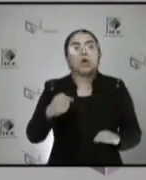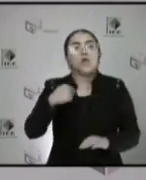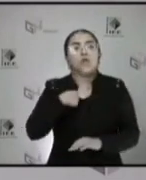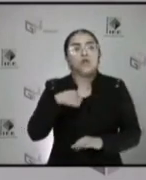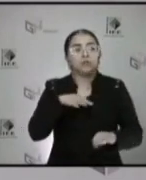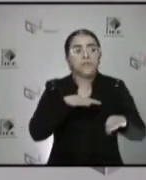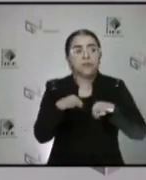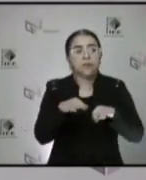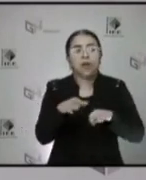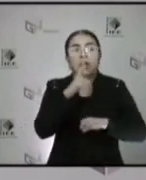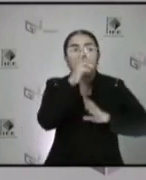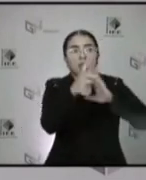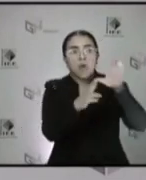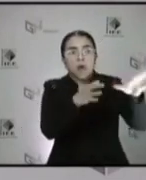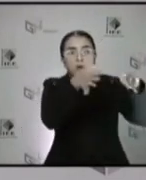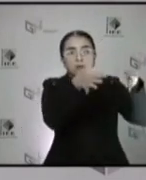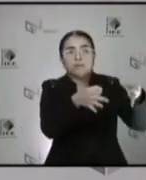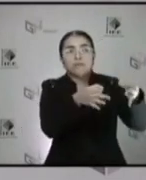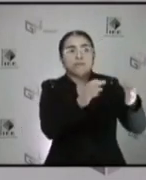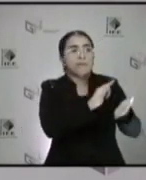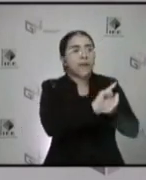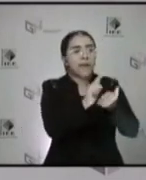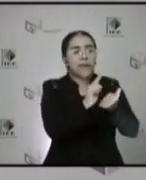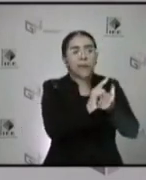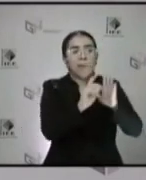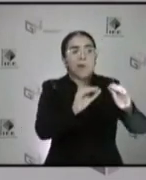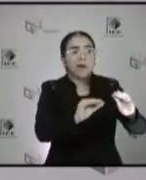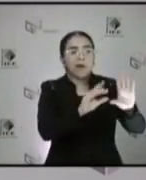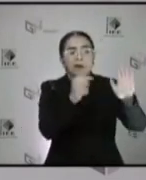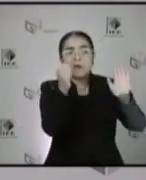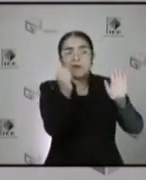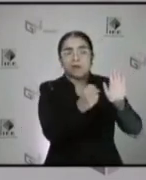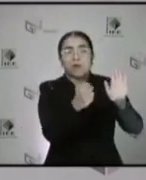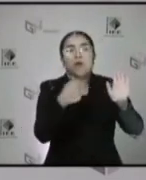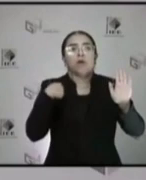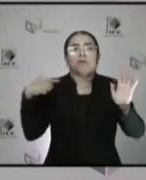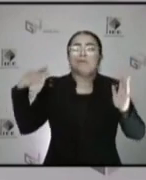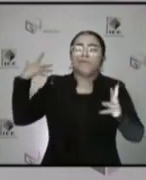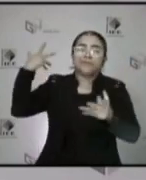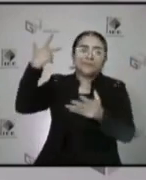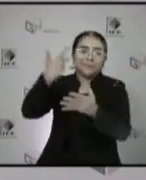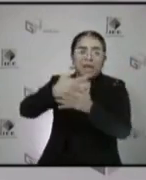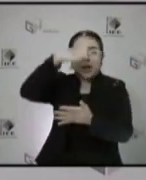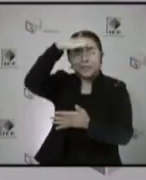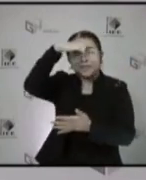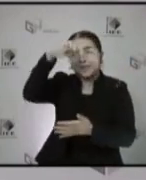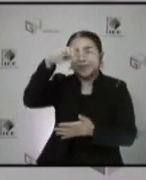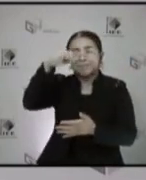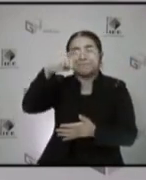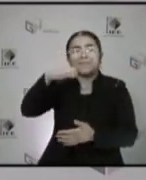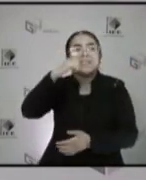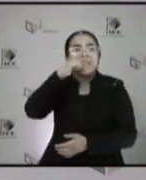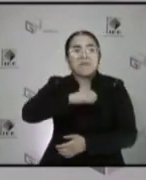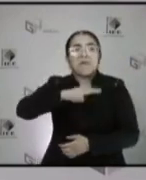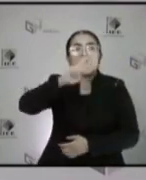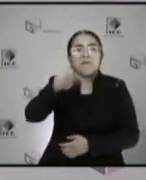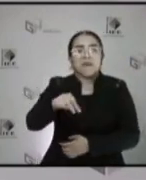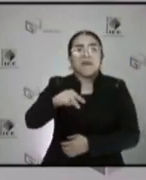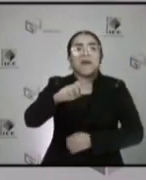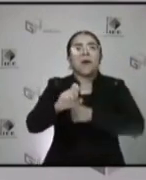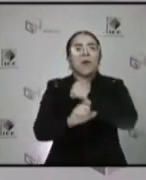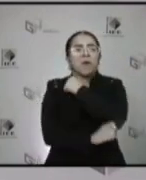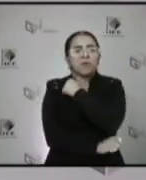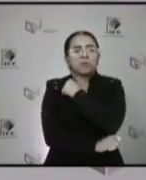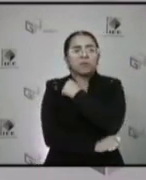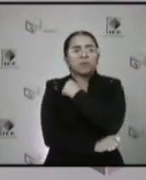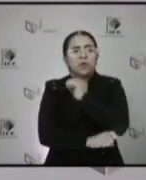dejado resultados limpios. Tengo una trayectoria honesta y voy a combatir la corrupción con todo el peso